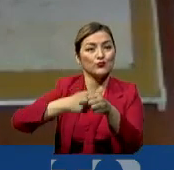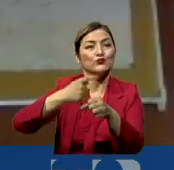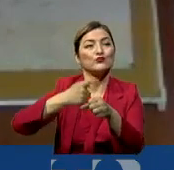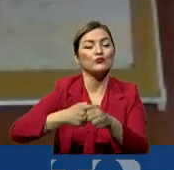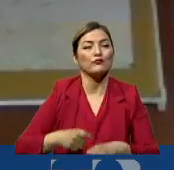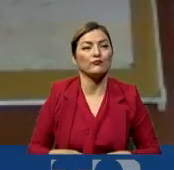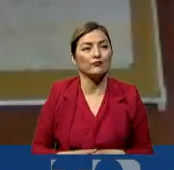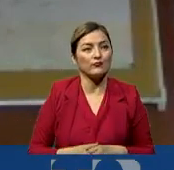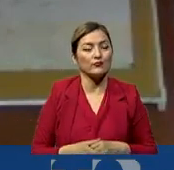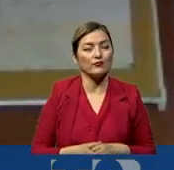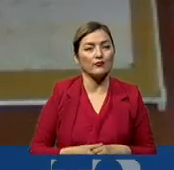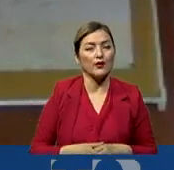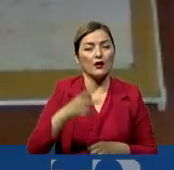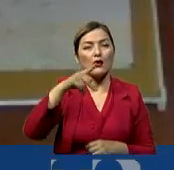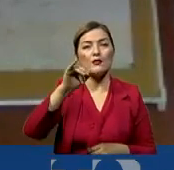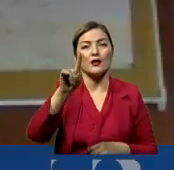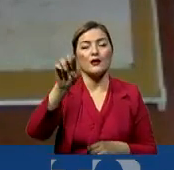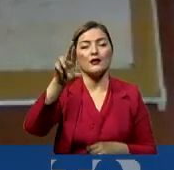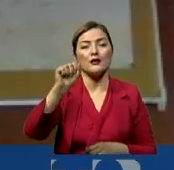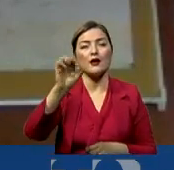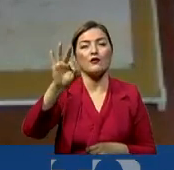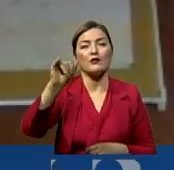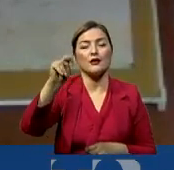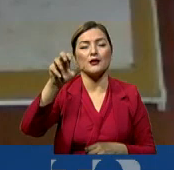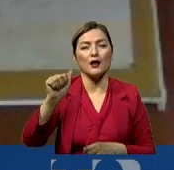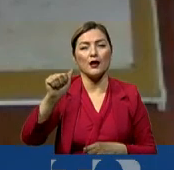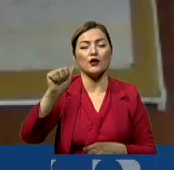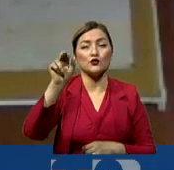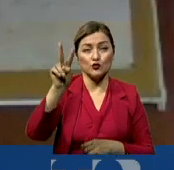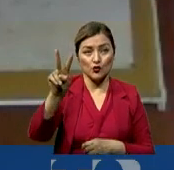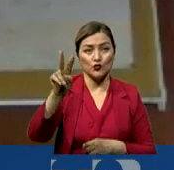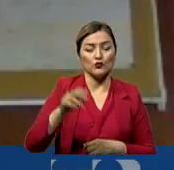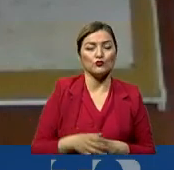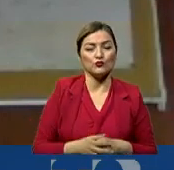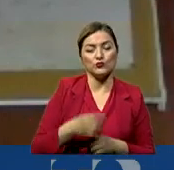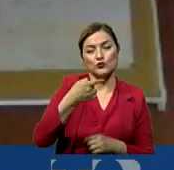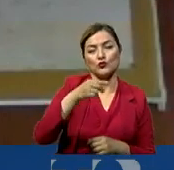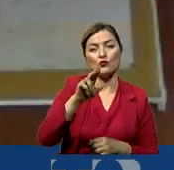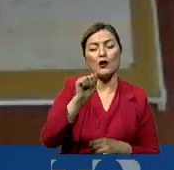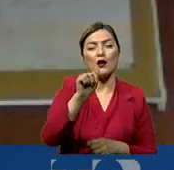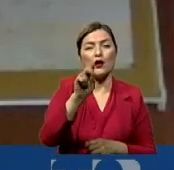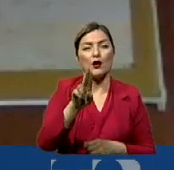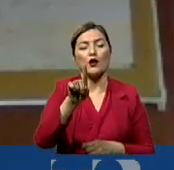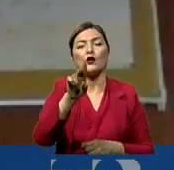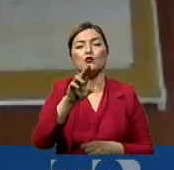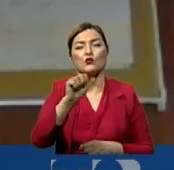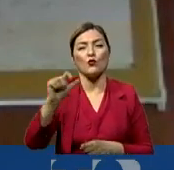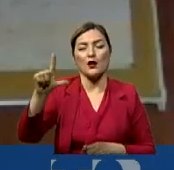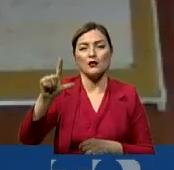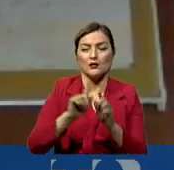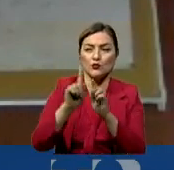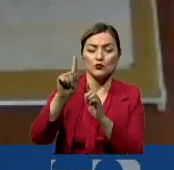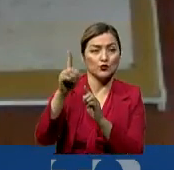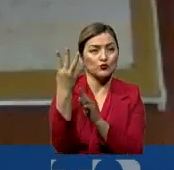de Piedra Fina 2. Tenemos este momento también en el Guadual, en el kilómetro 114 de